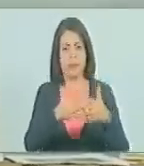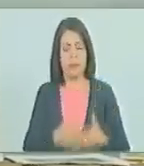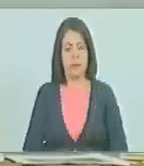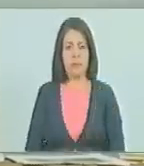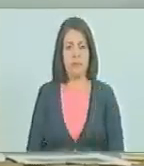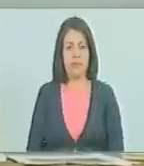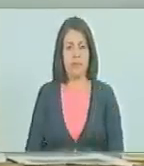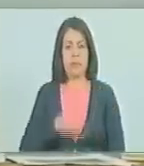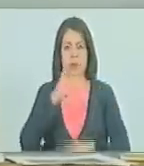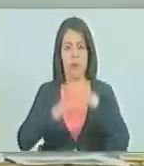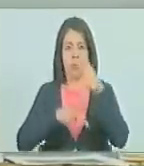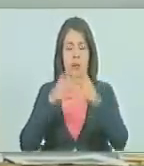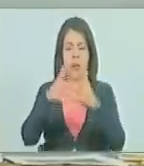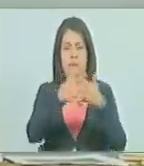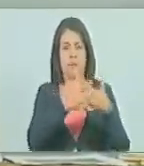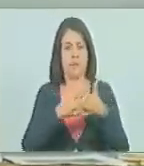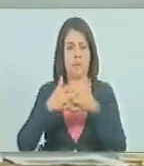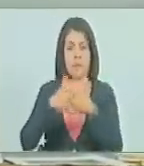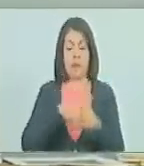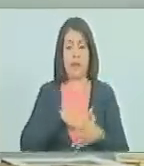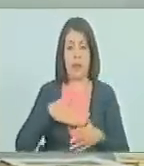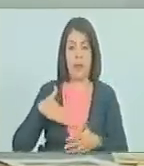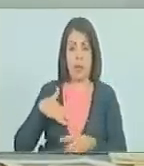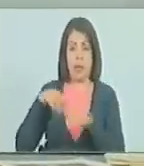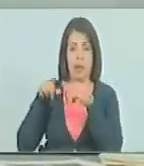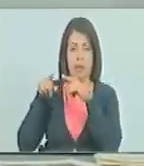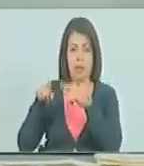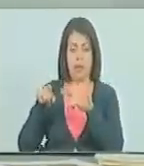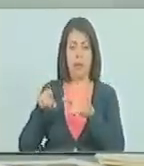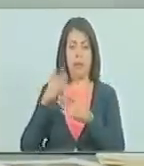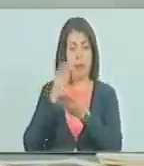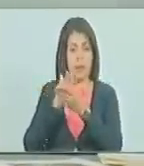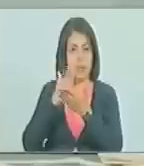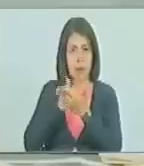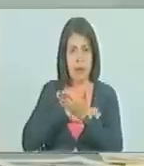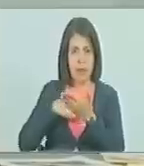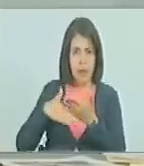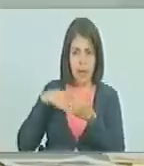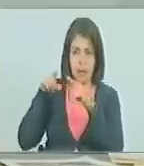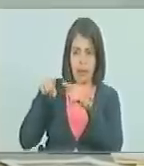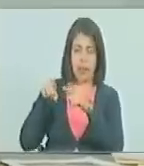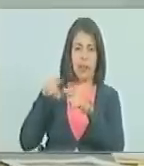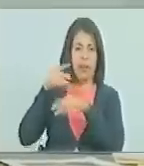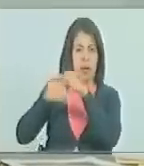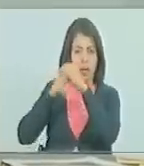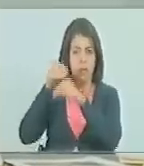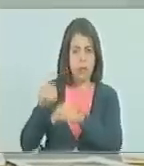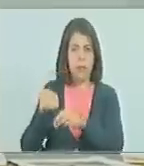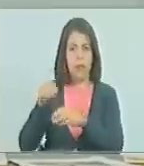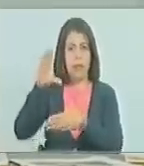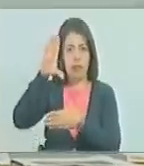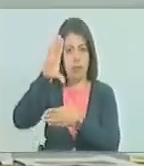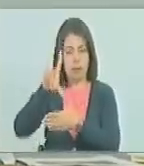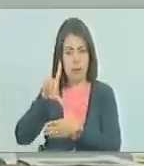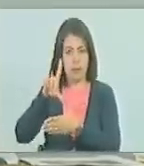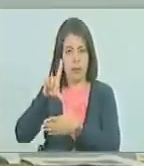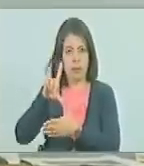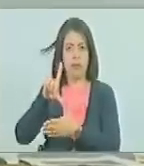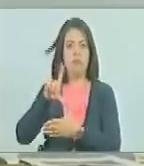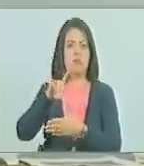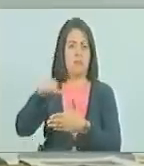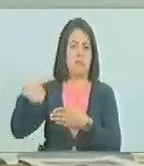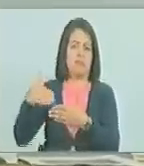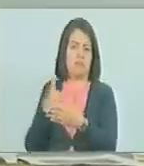La política imperial intenta, siempre ha intentado hacer de América Latina su patio